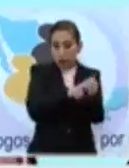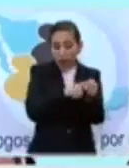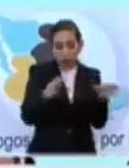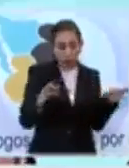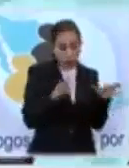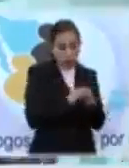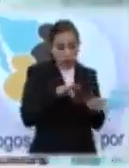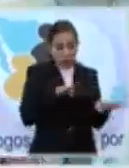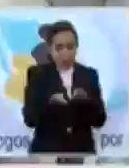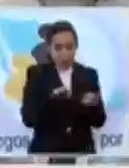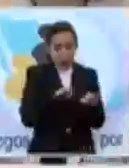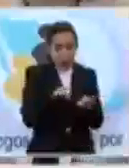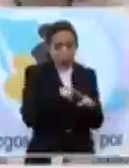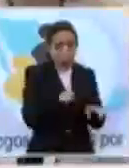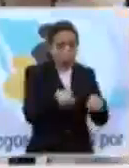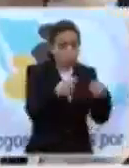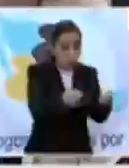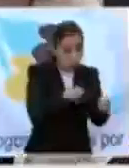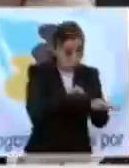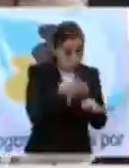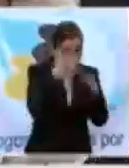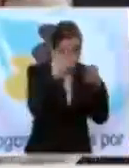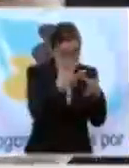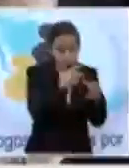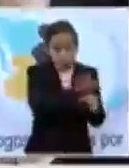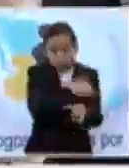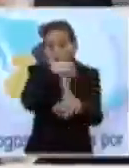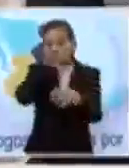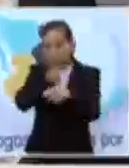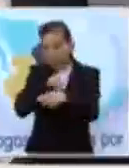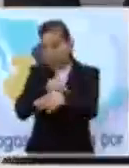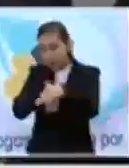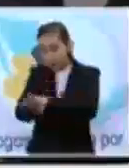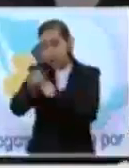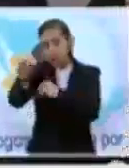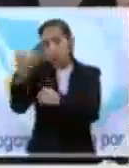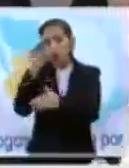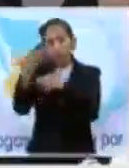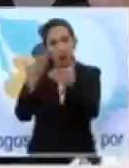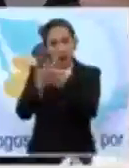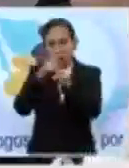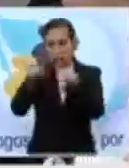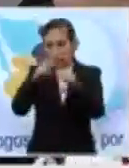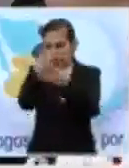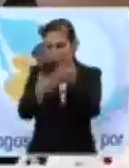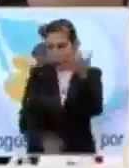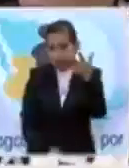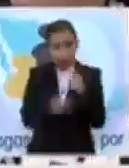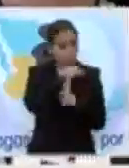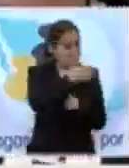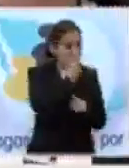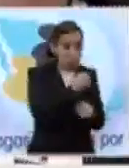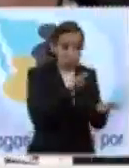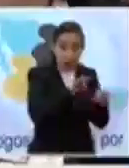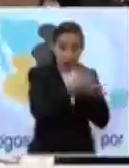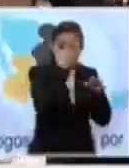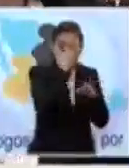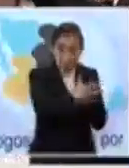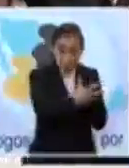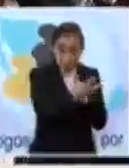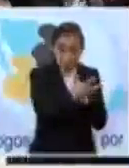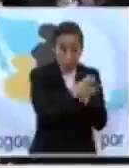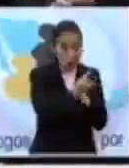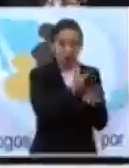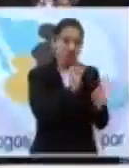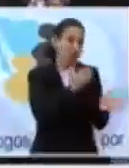ligado al empleo. El que tiene un empleo formal tiene acceso a toda una serie de mecanismos de protección, pero el que no tiene un empleo formal o la que no tiene un empleo